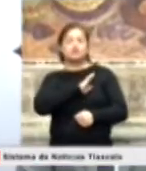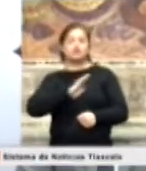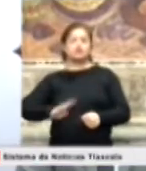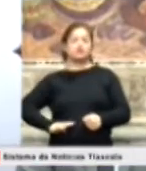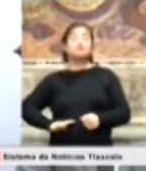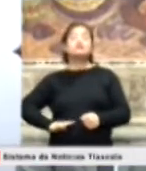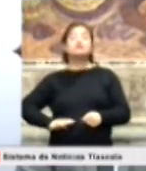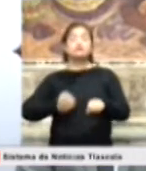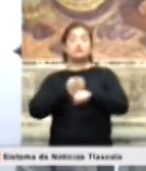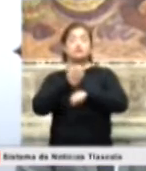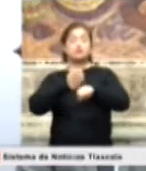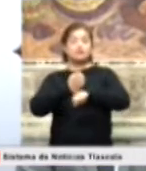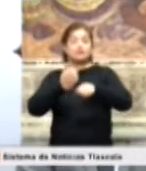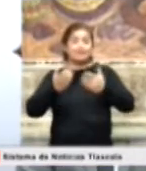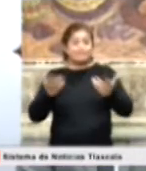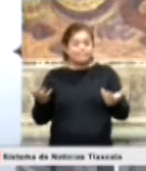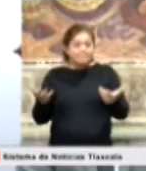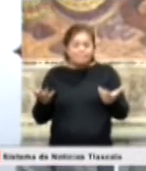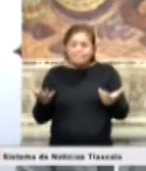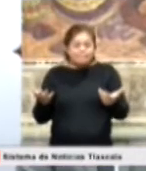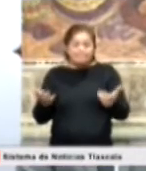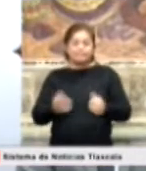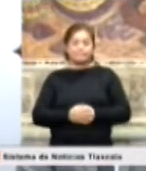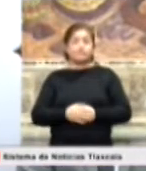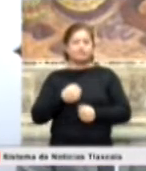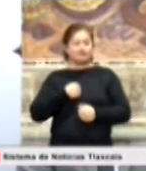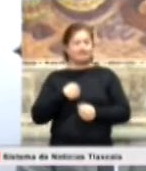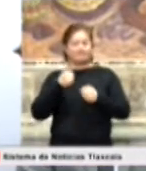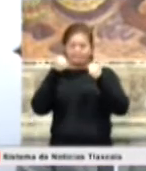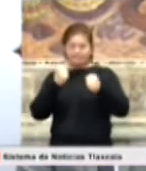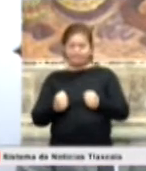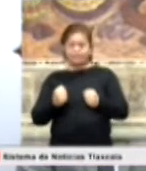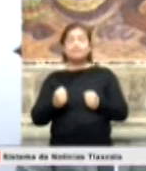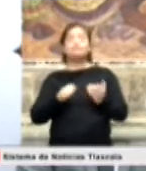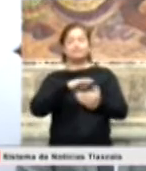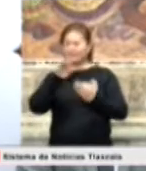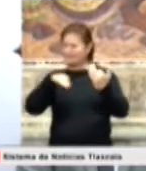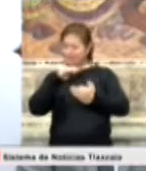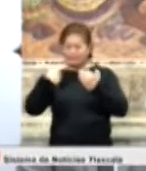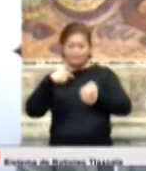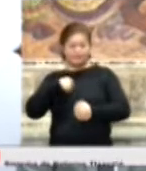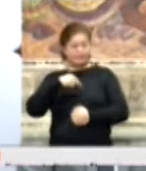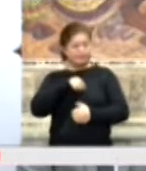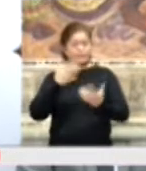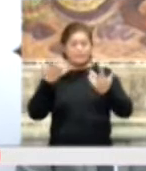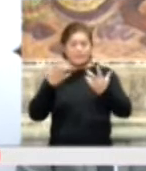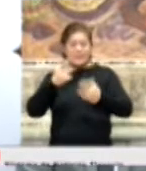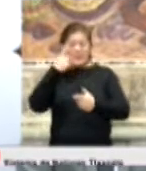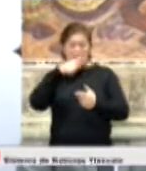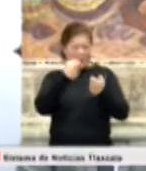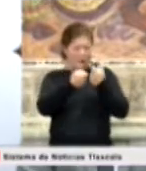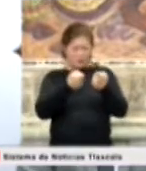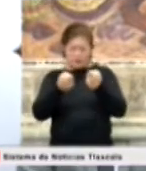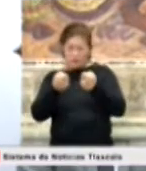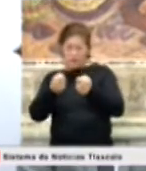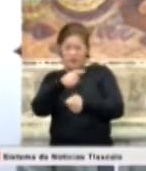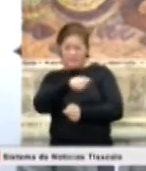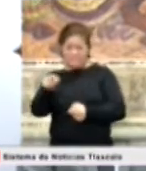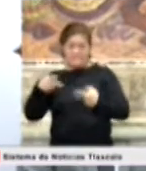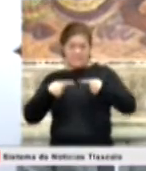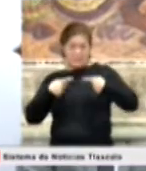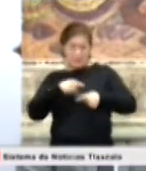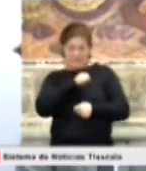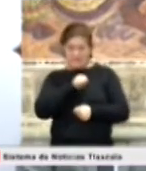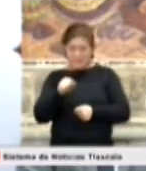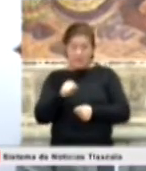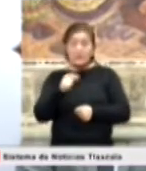un 23.1%. Todo esto a pesar de haber recibido un estado de fuerza de solo 300 policías municipales para